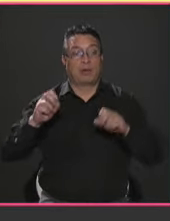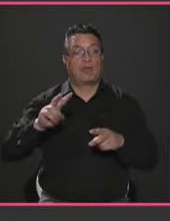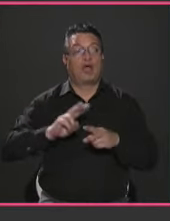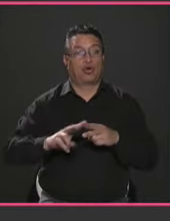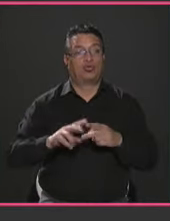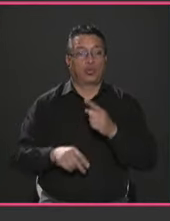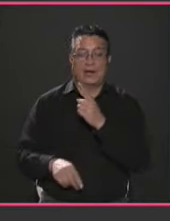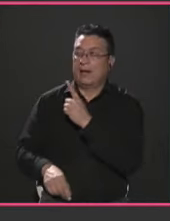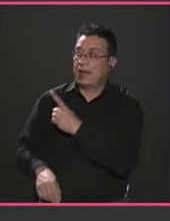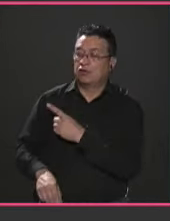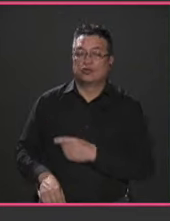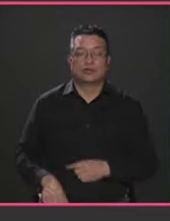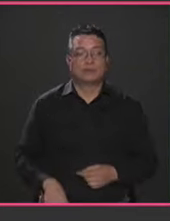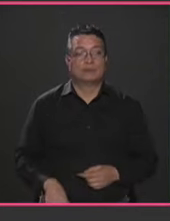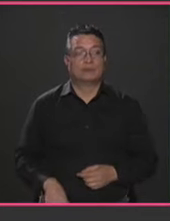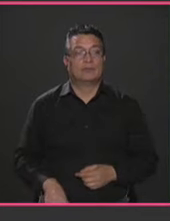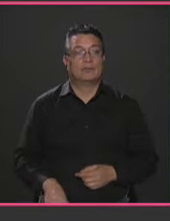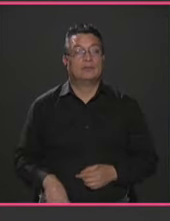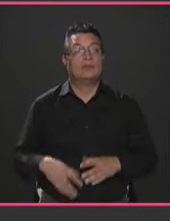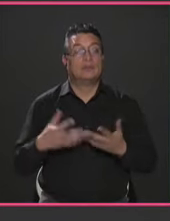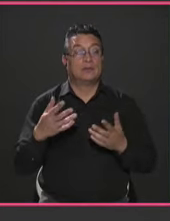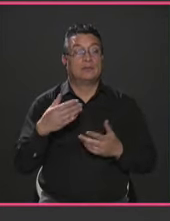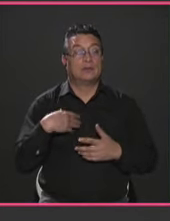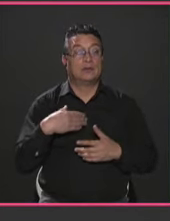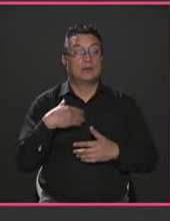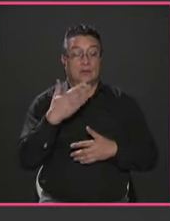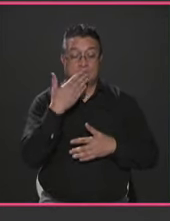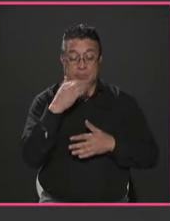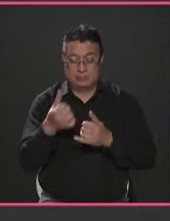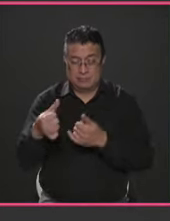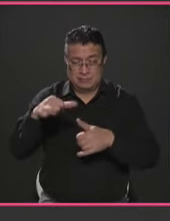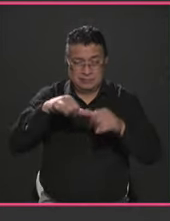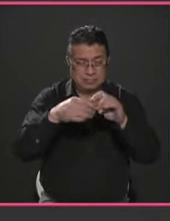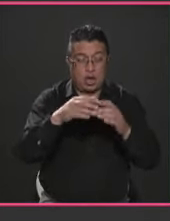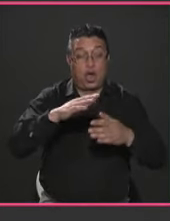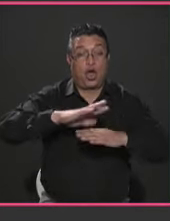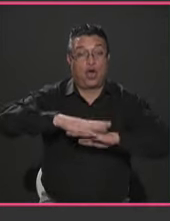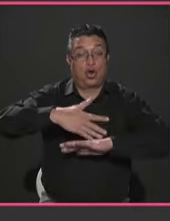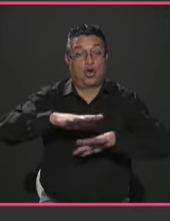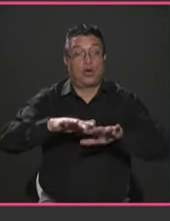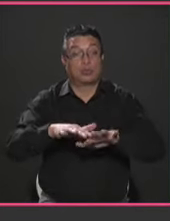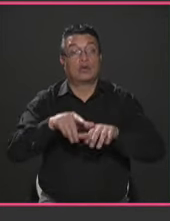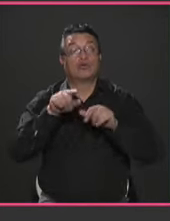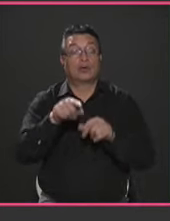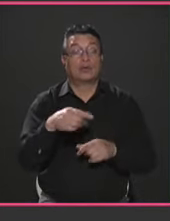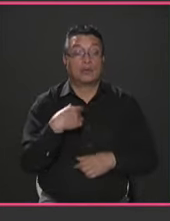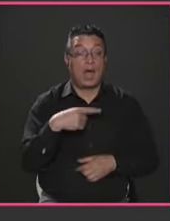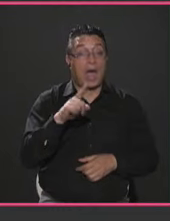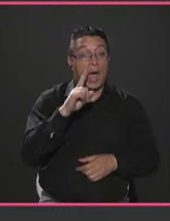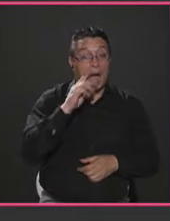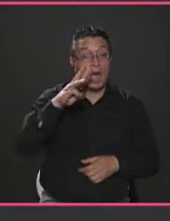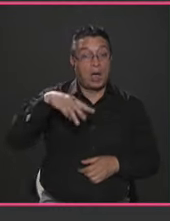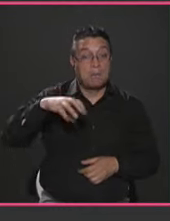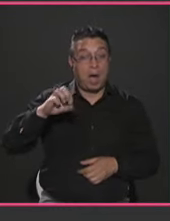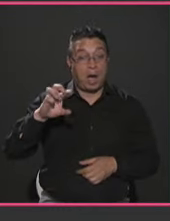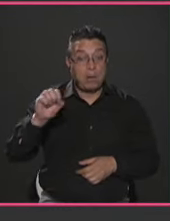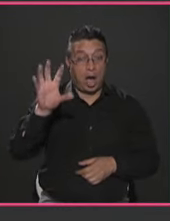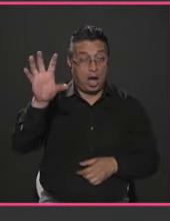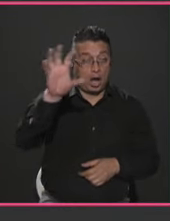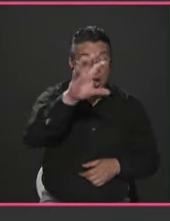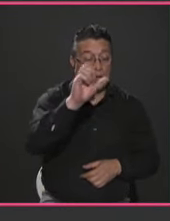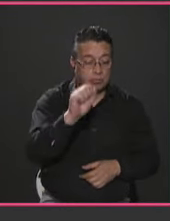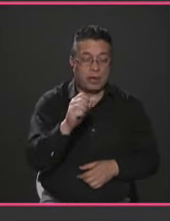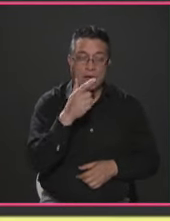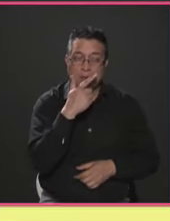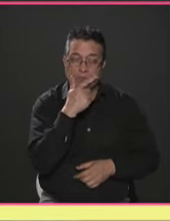esto y como cientista computacional cuando tenemos un mapa podemos jugar con él Entonces por